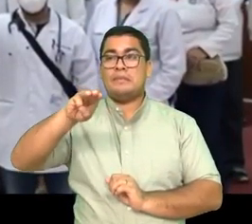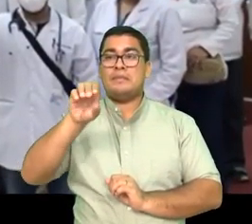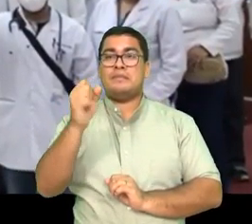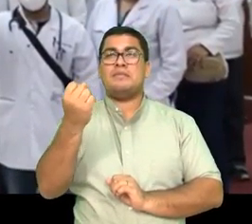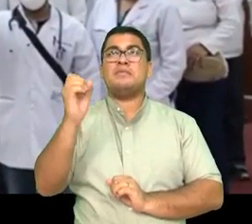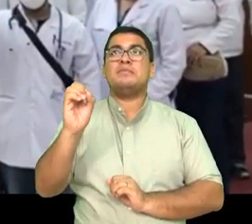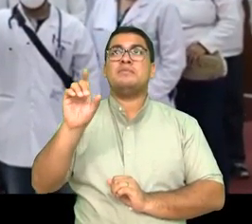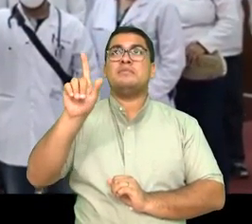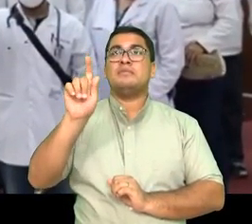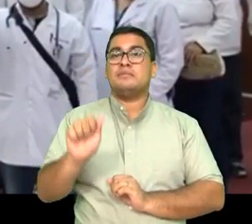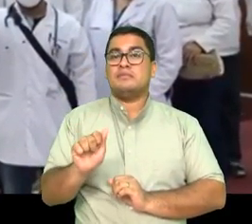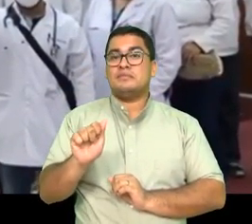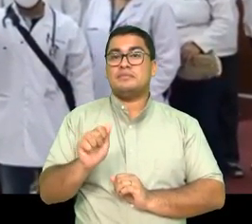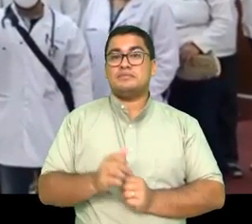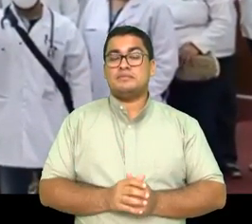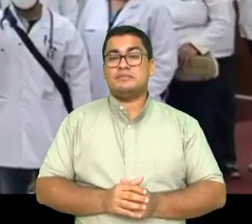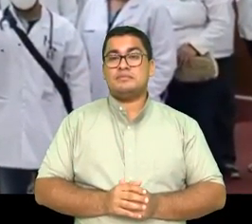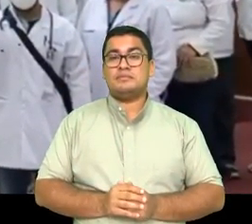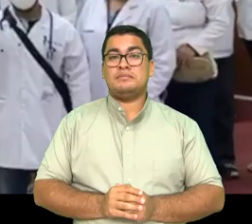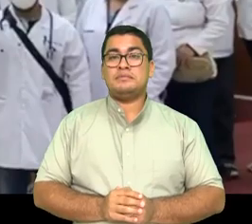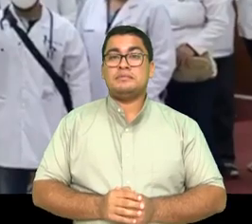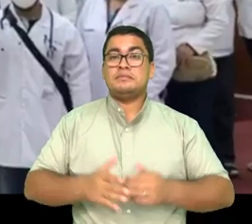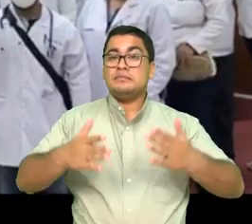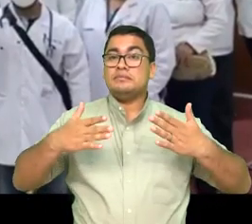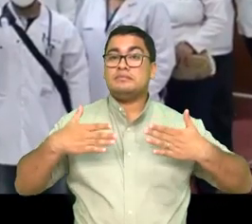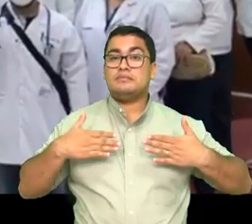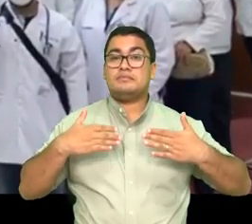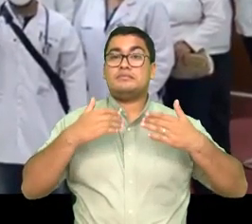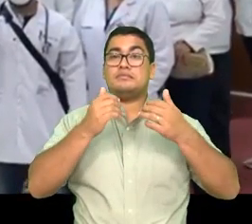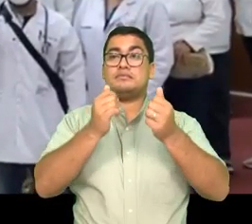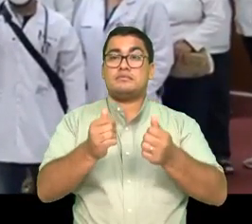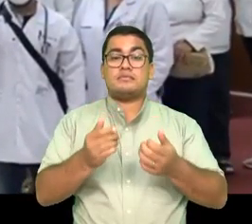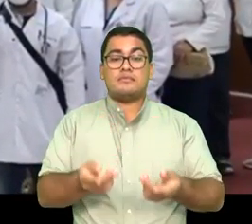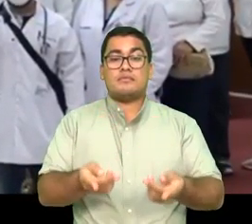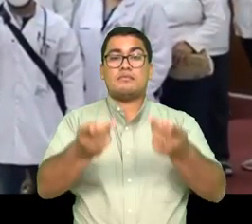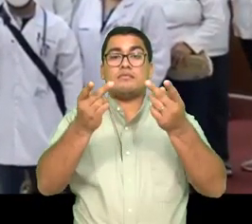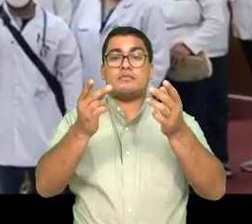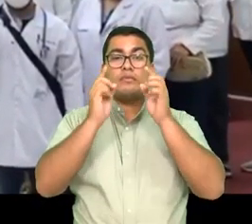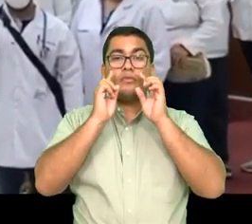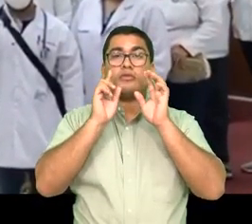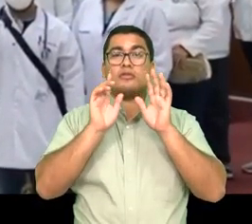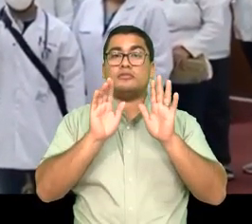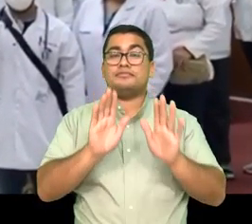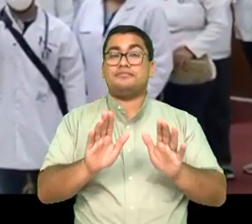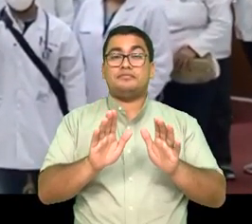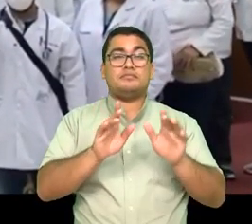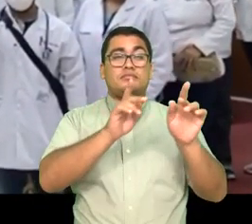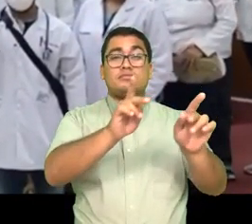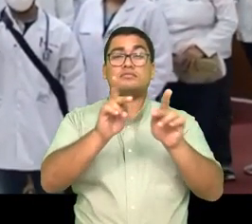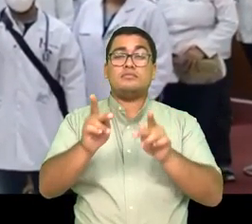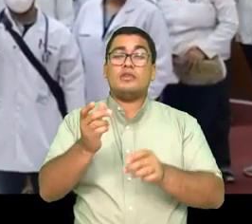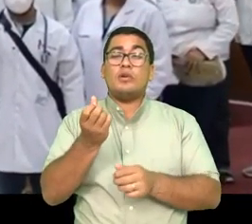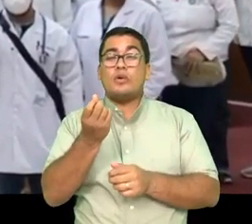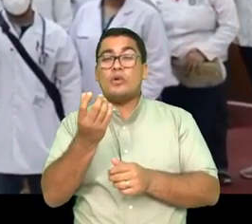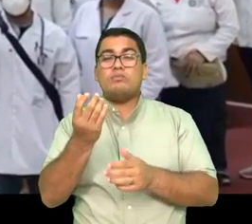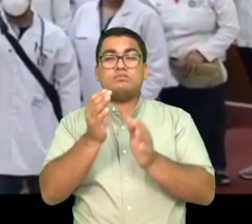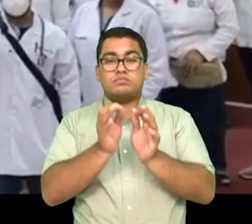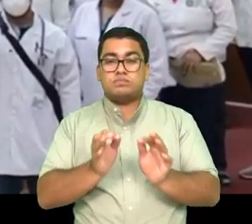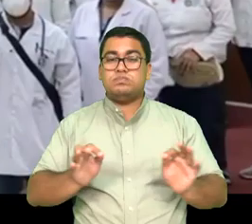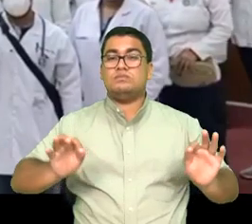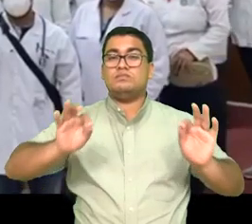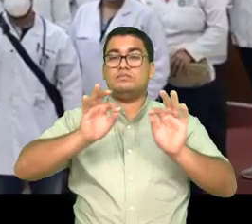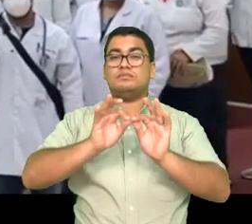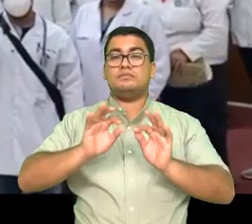La Mascota. La salud, salvar vidas y aliviar el dolor son nuestro